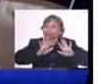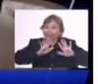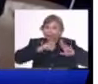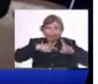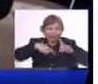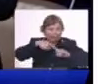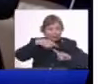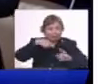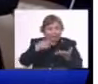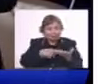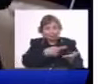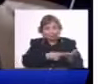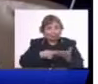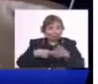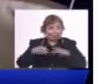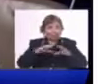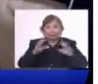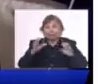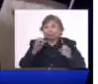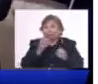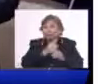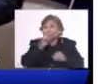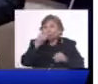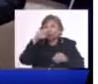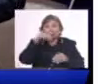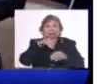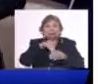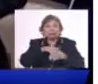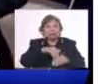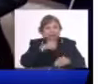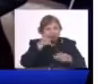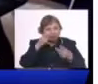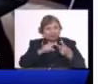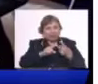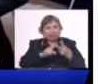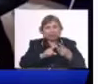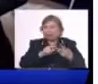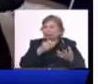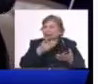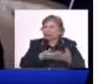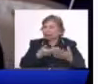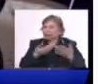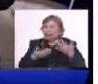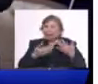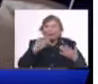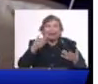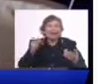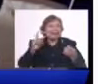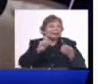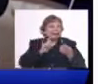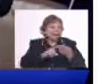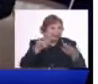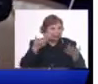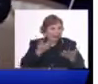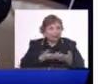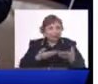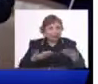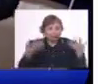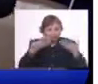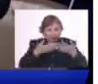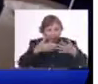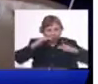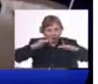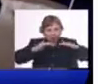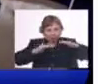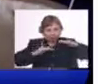de debates, no lleguemos al consenso de la primera opción, buscaremos la segunda opción. Y así hasta que podamos encontrar el